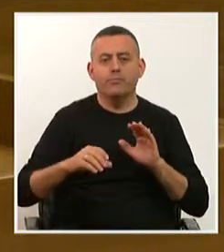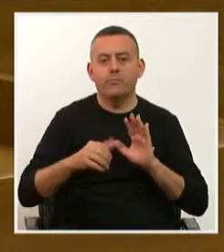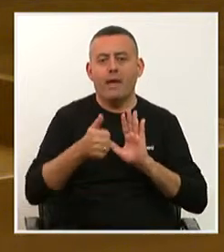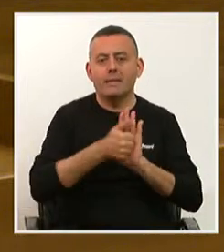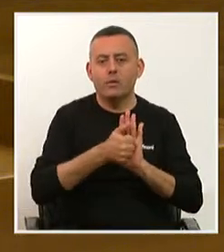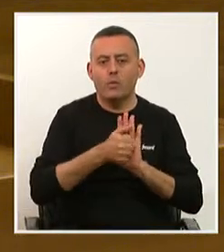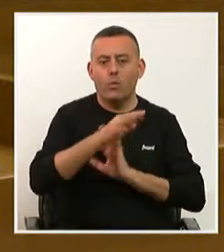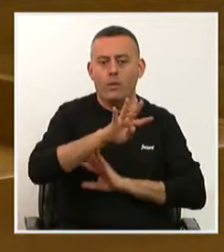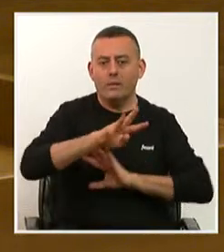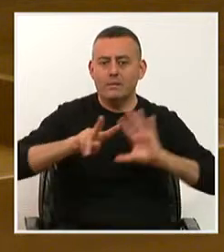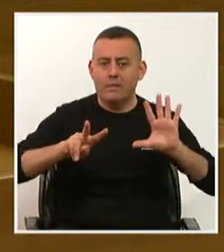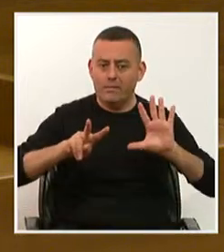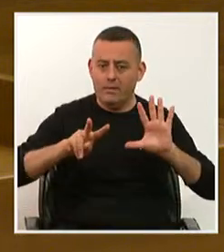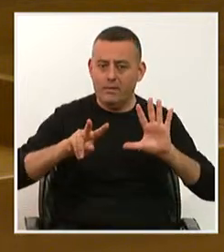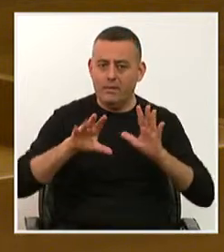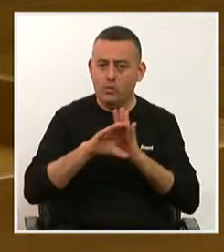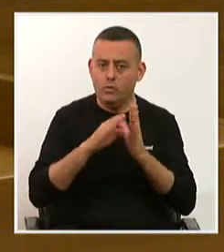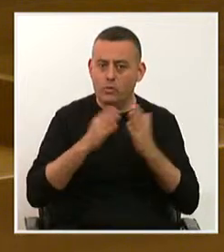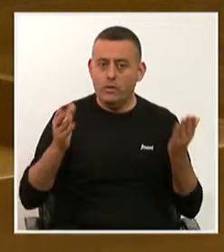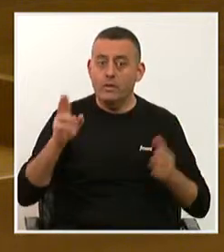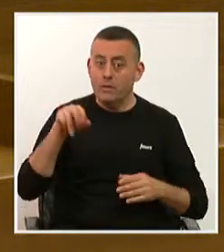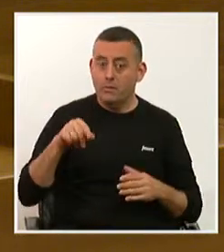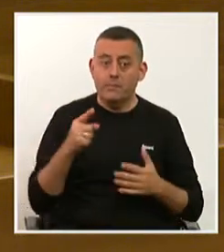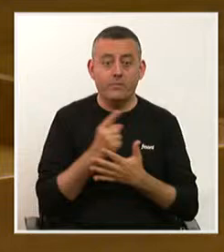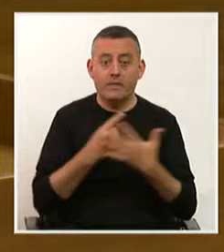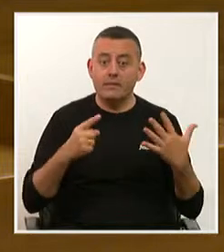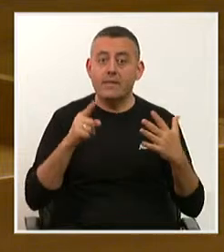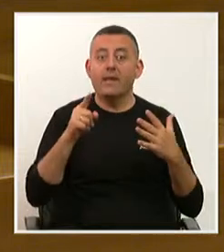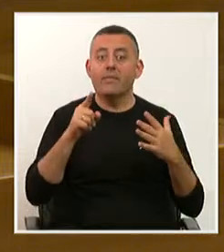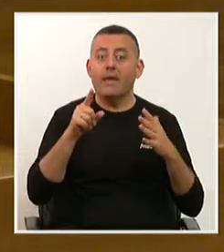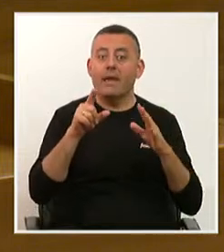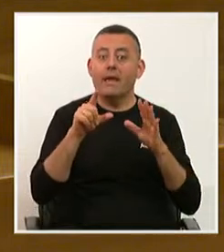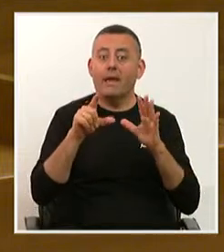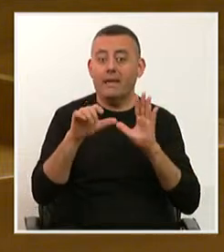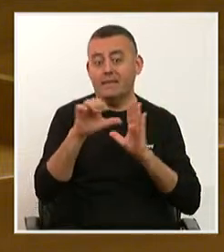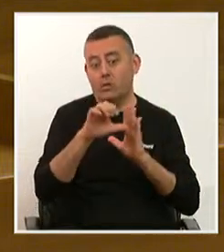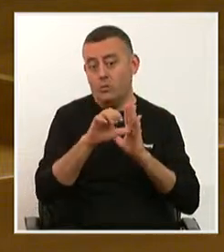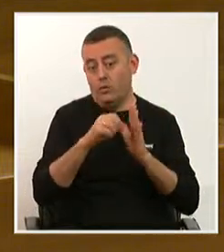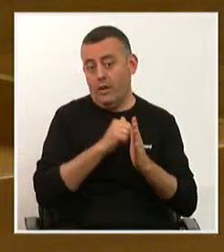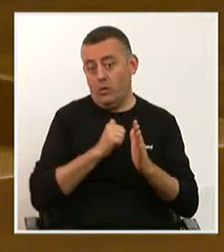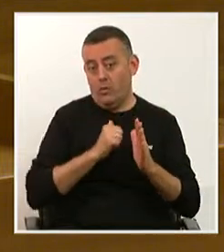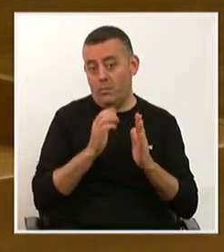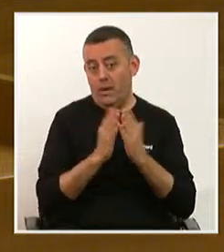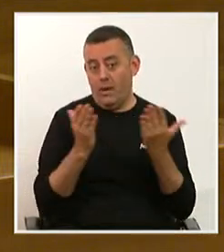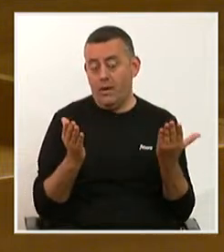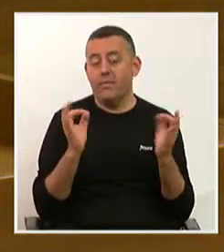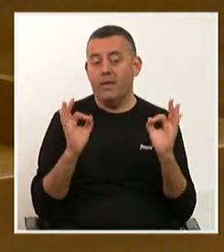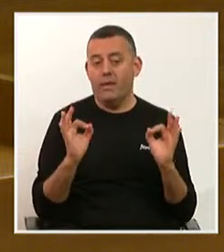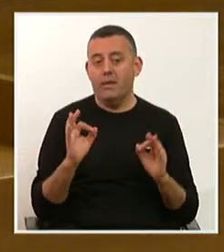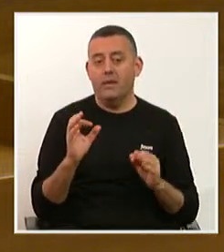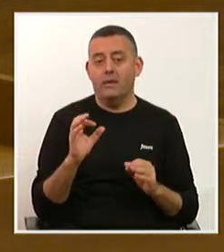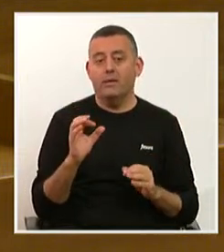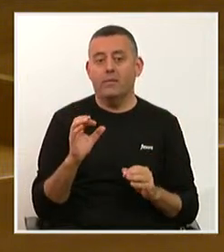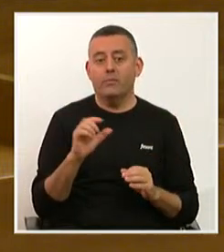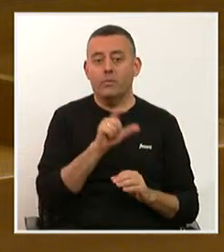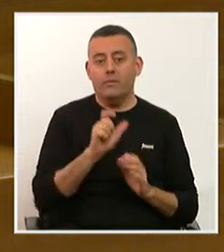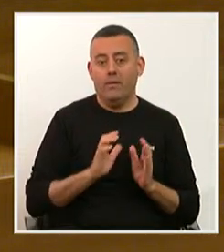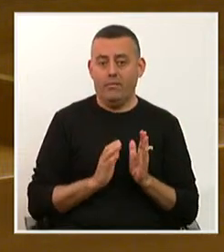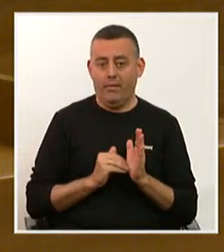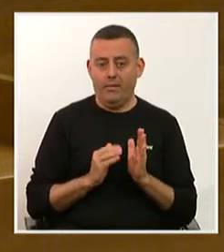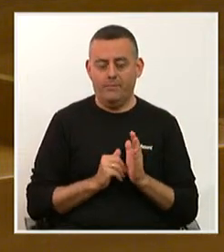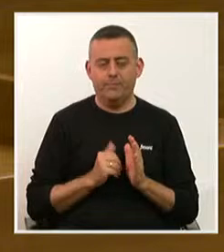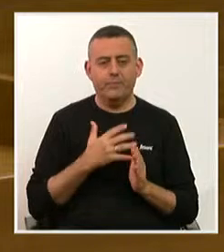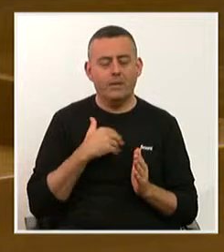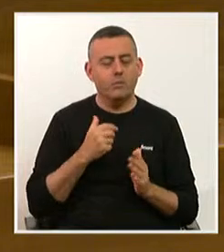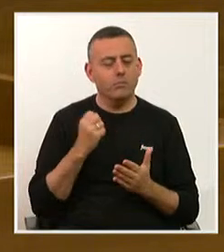Española y tambén en arle del estatut de autonomía de la comunid valenciana cones garantir el a una